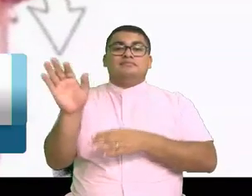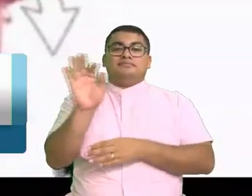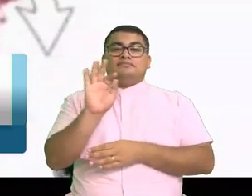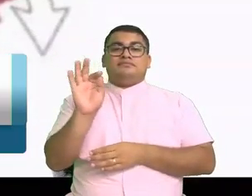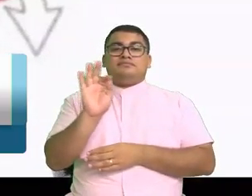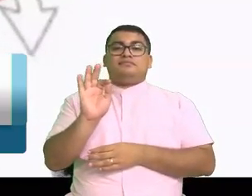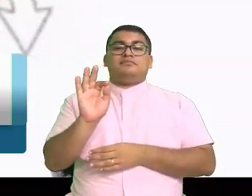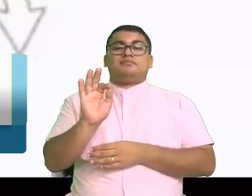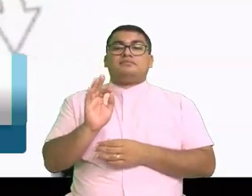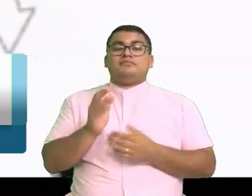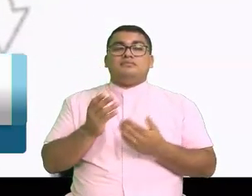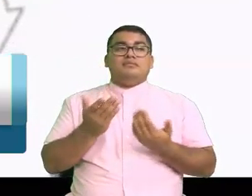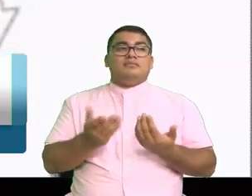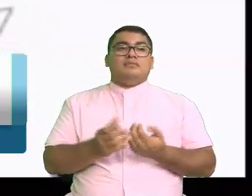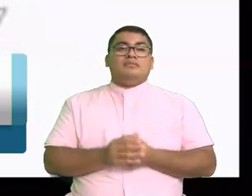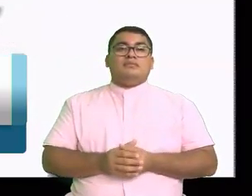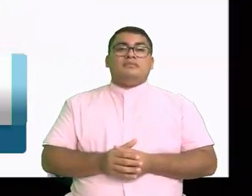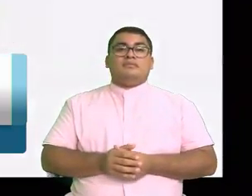que